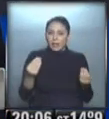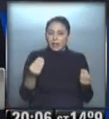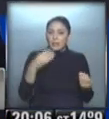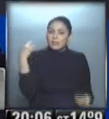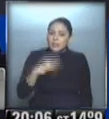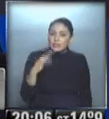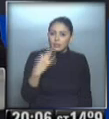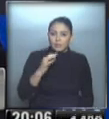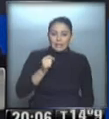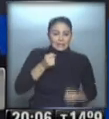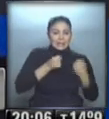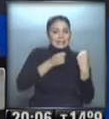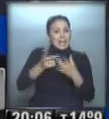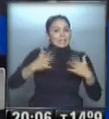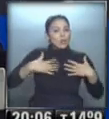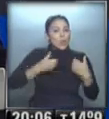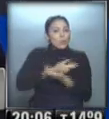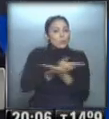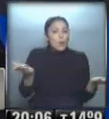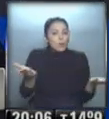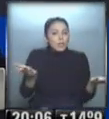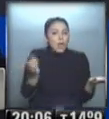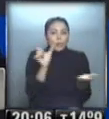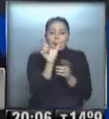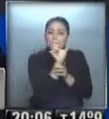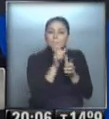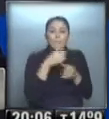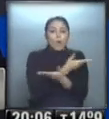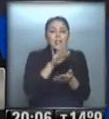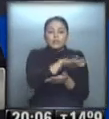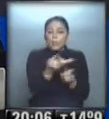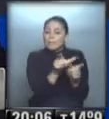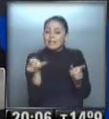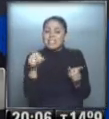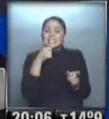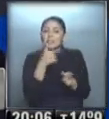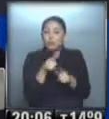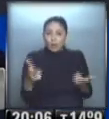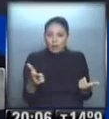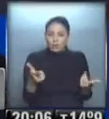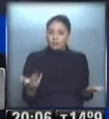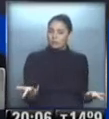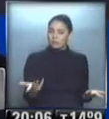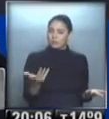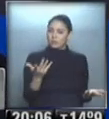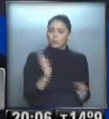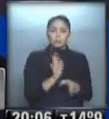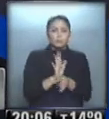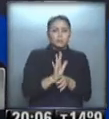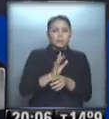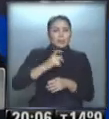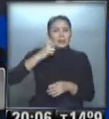darle salud pública a un porcentaje de la población que no la tenga, que no la tiene. Parece un diálogo del